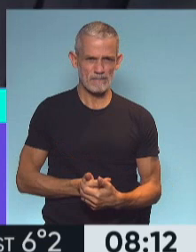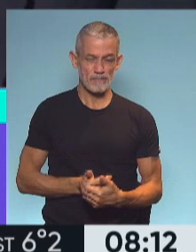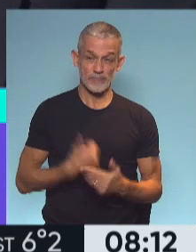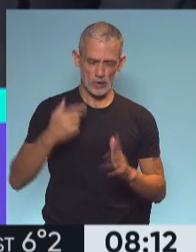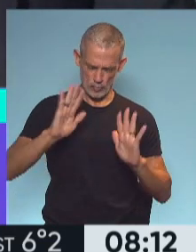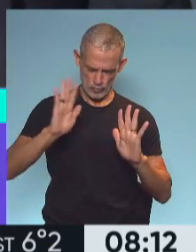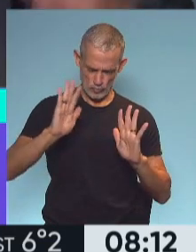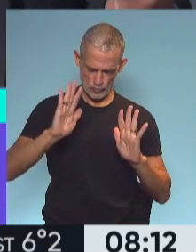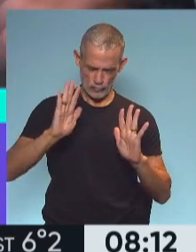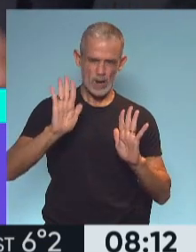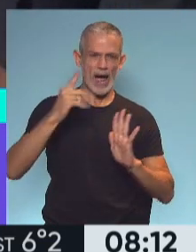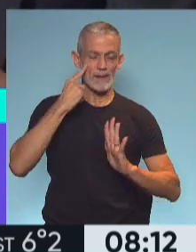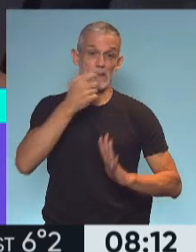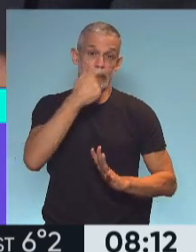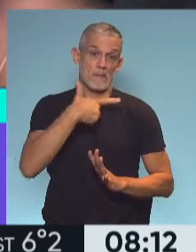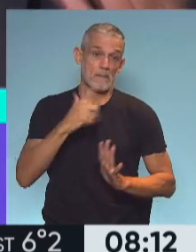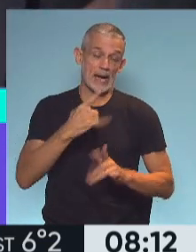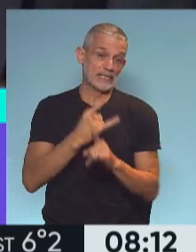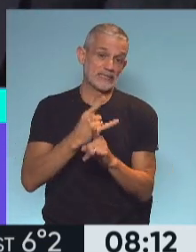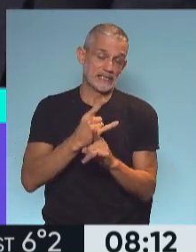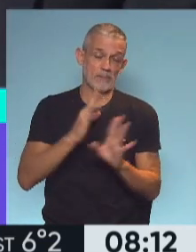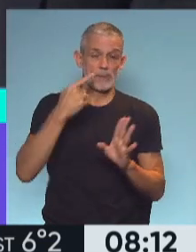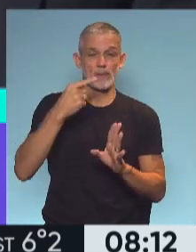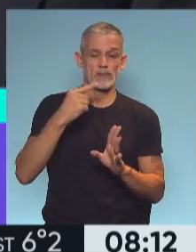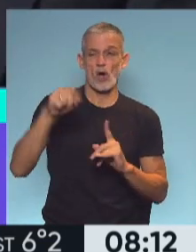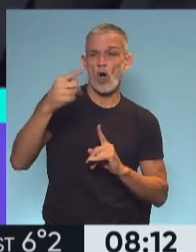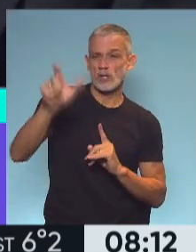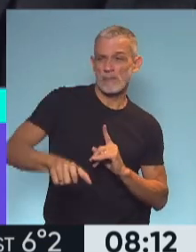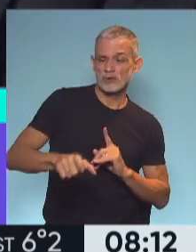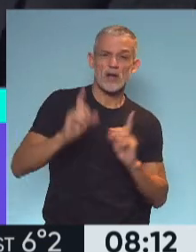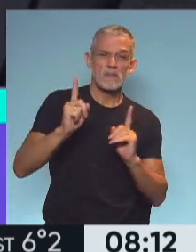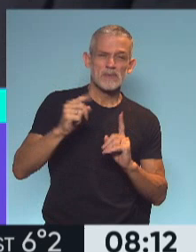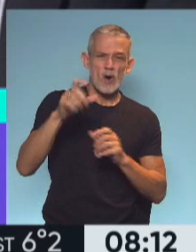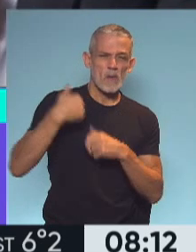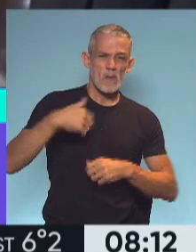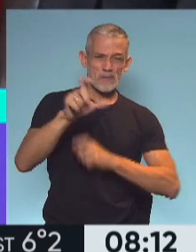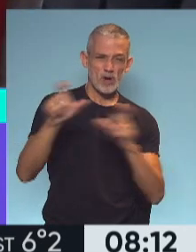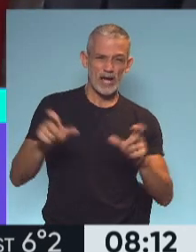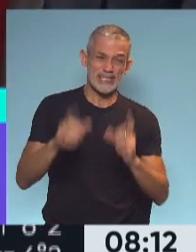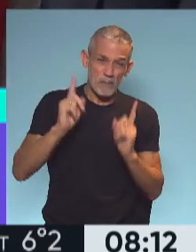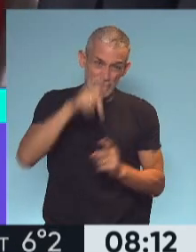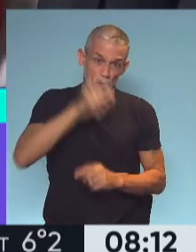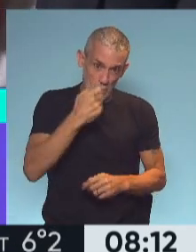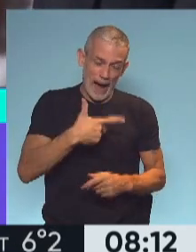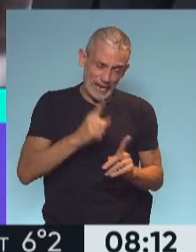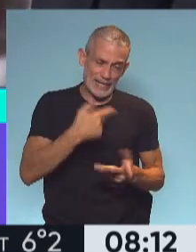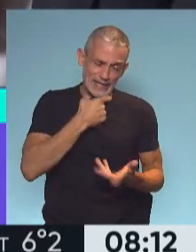No, a ver. Bueno, Mauricio Macri siempre proyecta en el prójimo, sobre todo en los argentinos, lo que él hace.